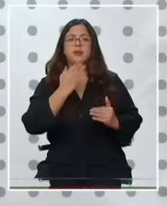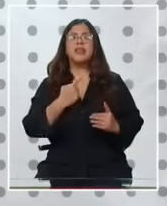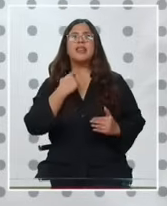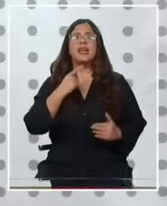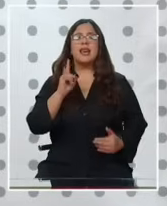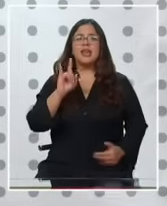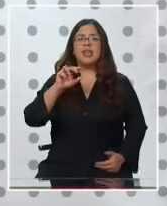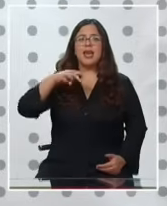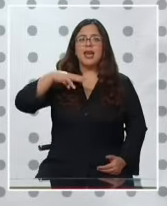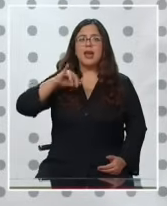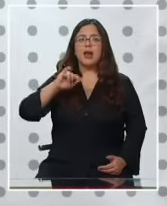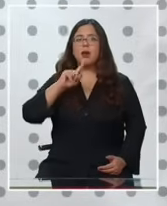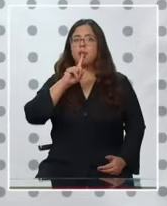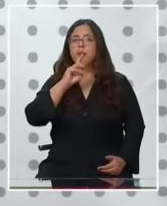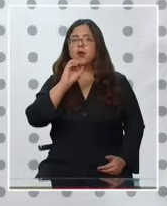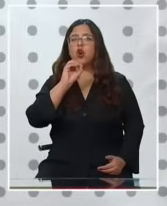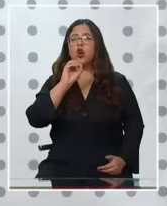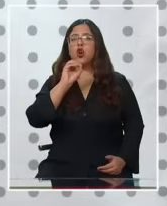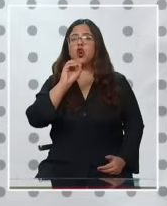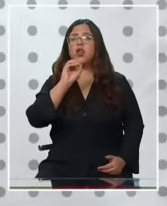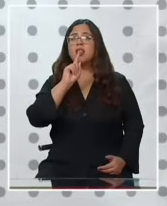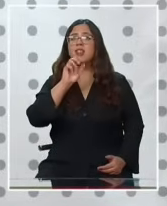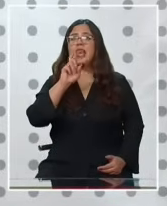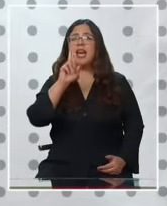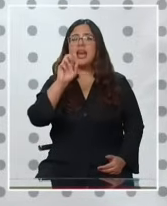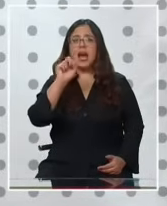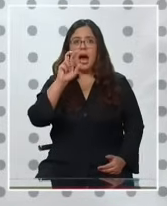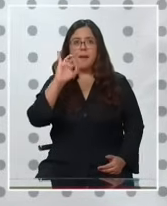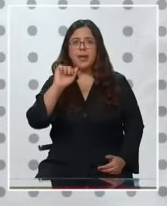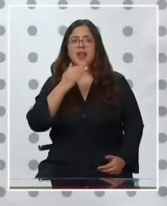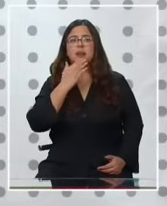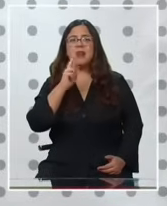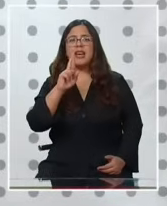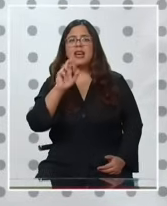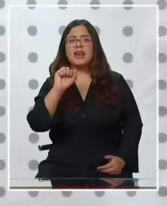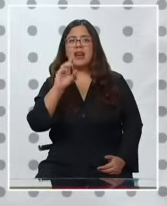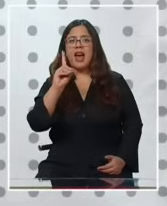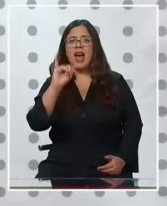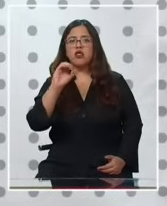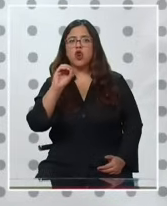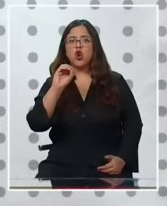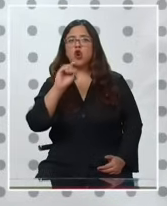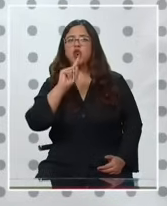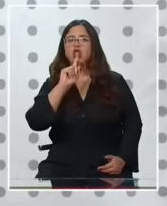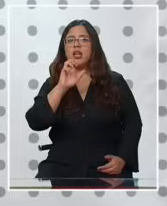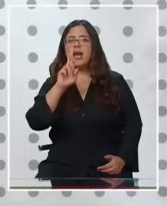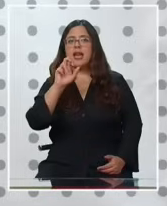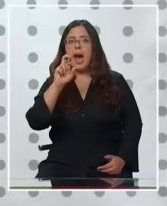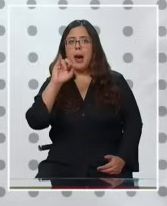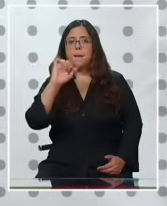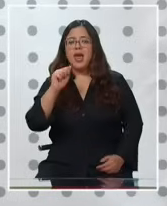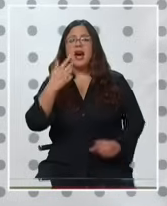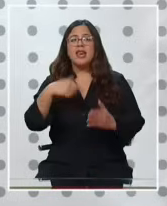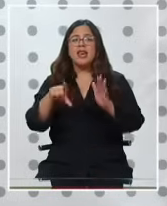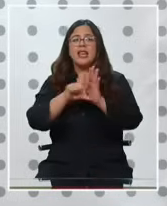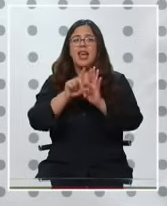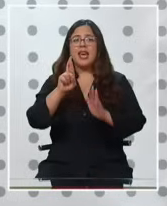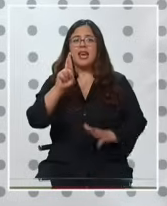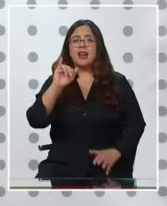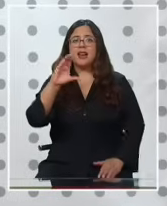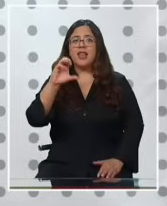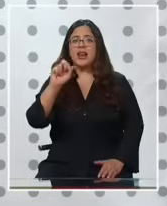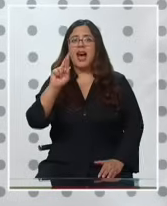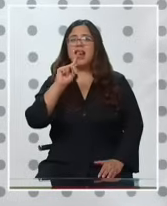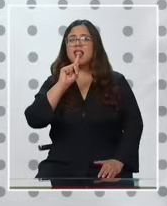quimioterapia y también la radioterapia. Por otro lado, la ley Ricarte Soto da cobertura al tratamiento basado en la